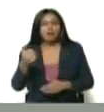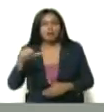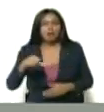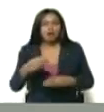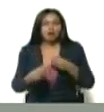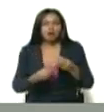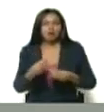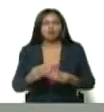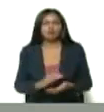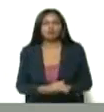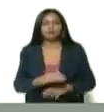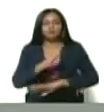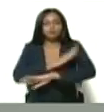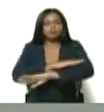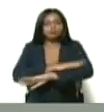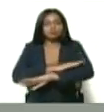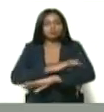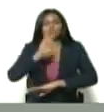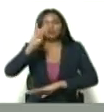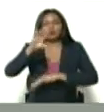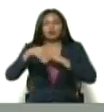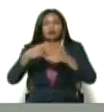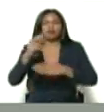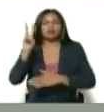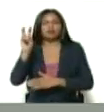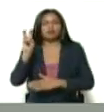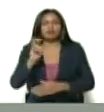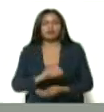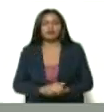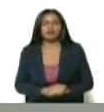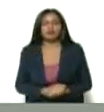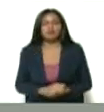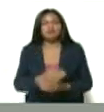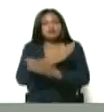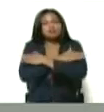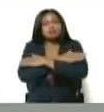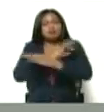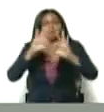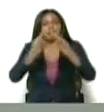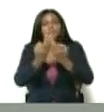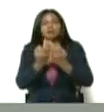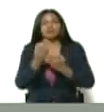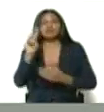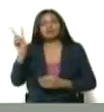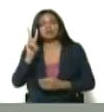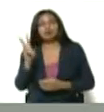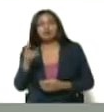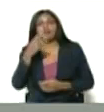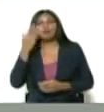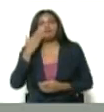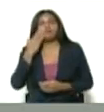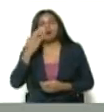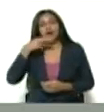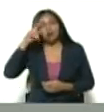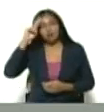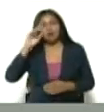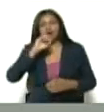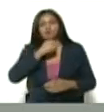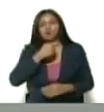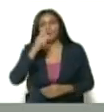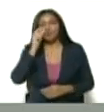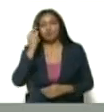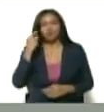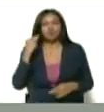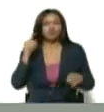la disciplina de lunes a viernes. Felicito a la familia venezolana, a las madres, a los padres, a las abuelas, a los abuelos, a